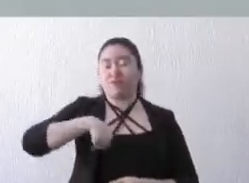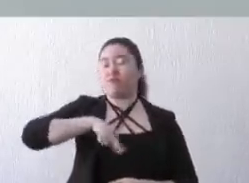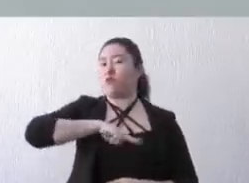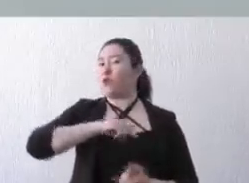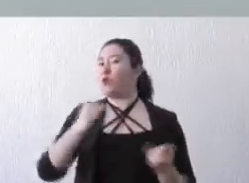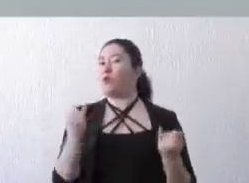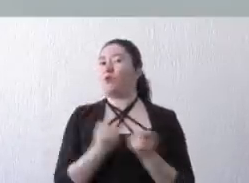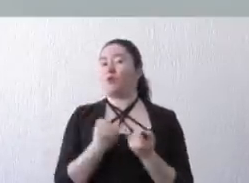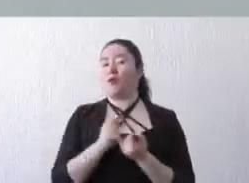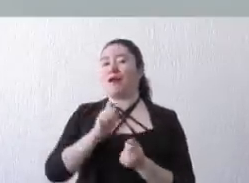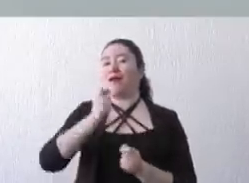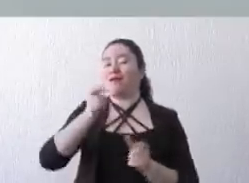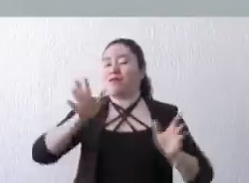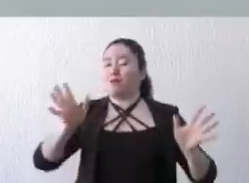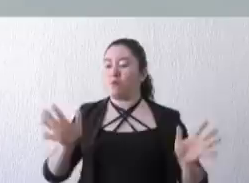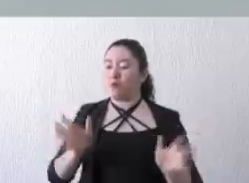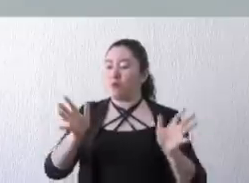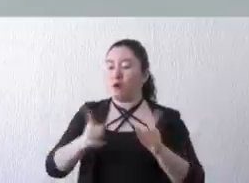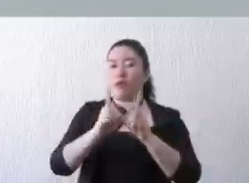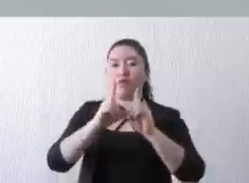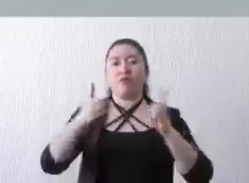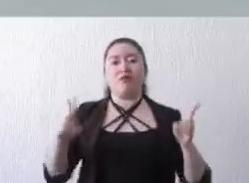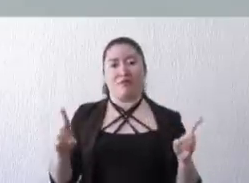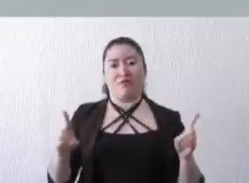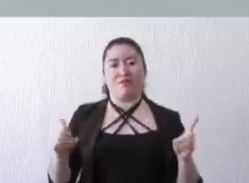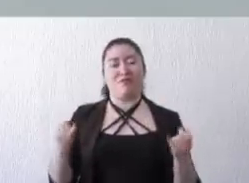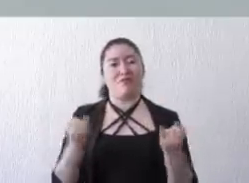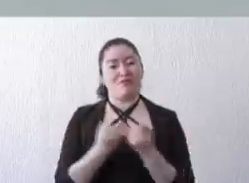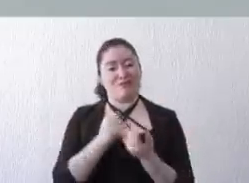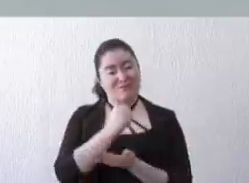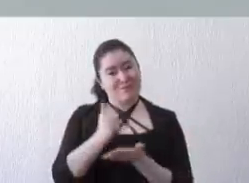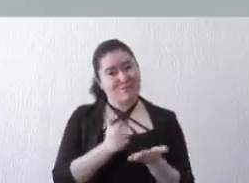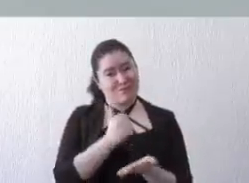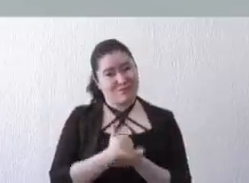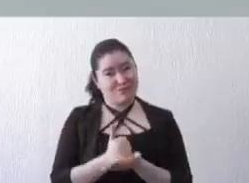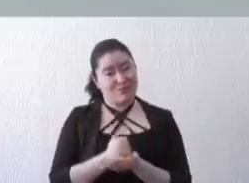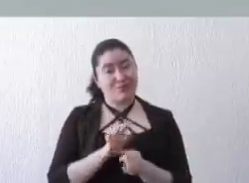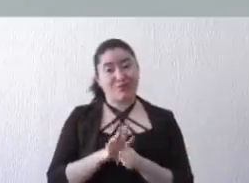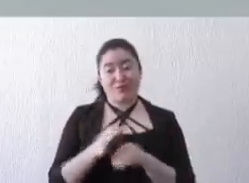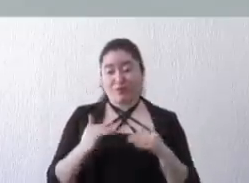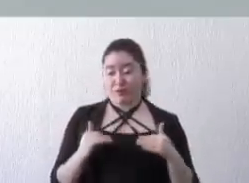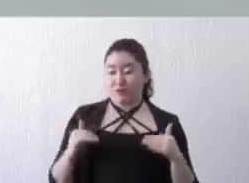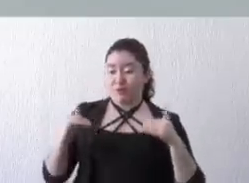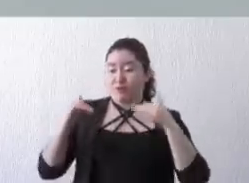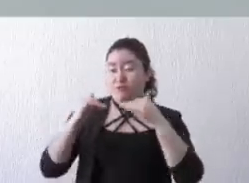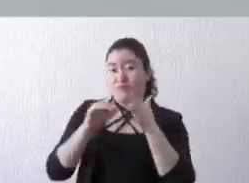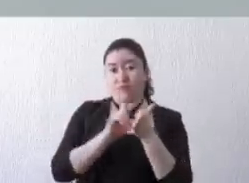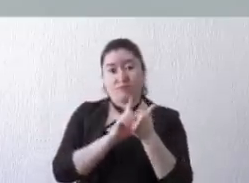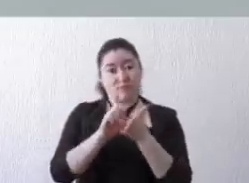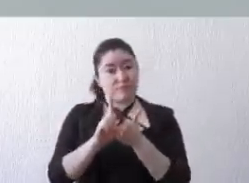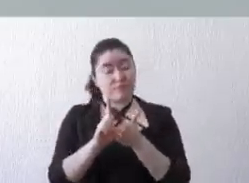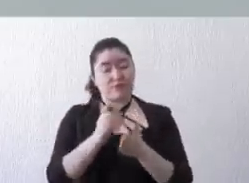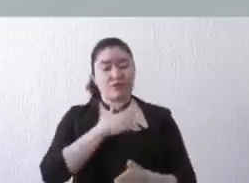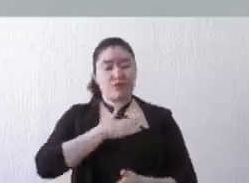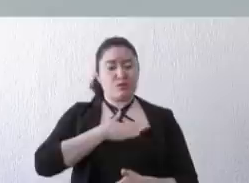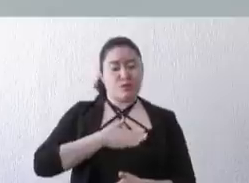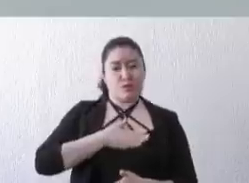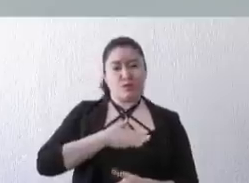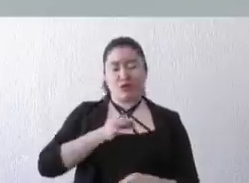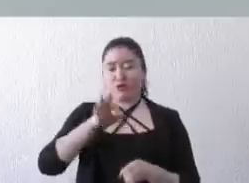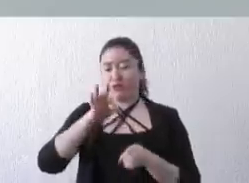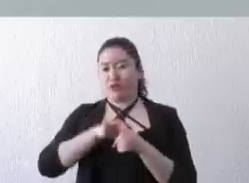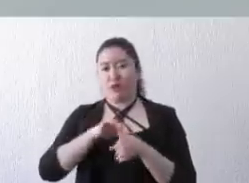desarrollo y el gran desarrollo humano que requiere esta ciudad. En la igualdad, en los derechos, en la justicia, en la democracia,